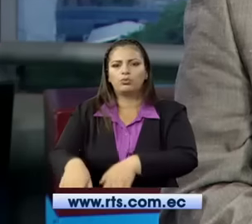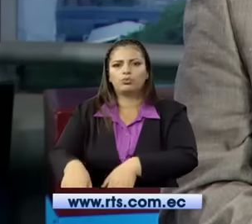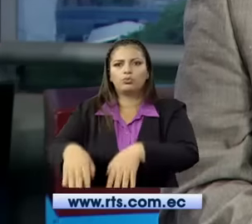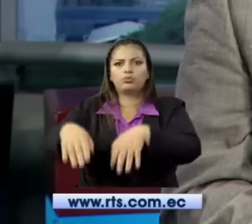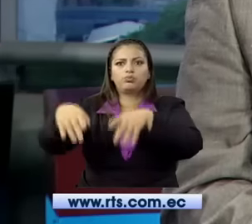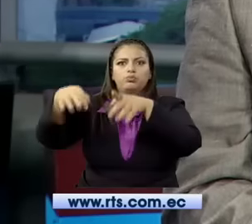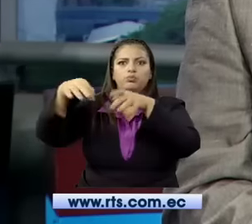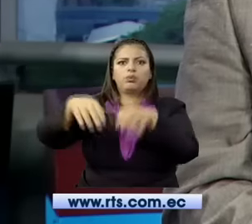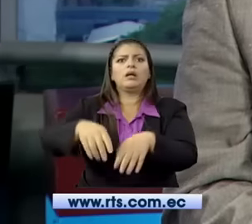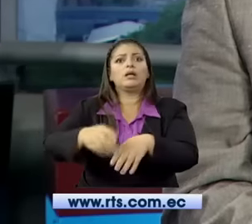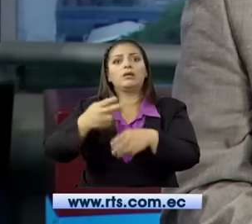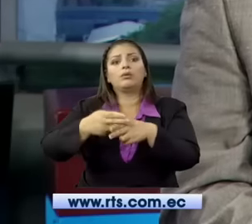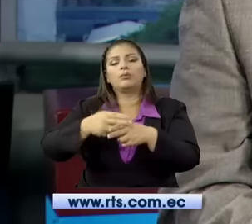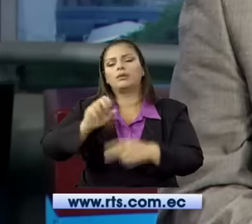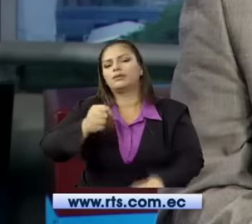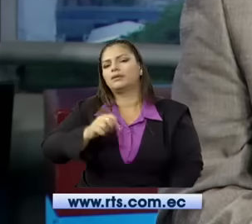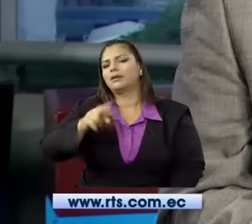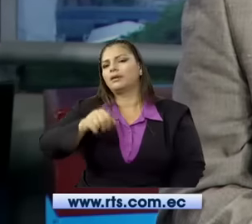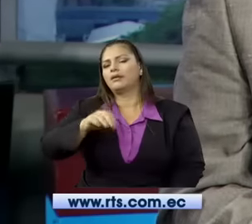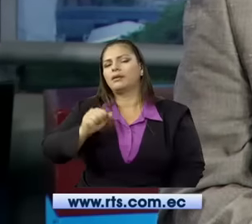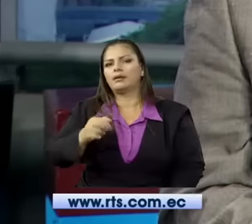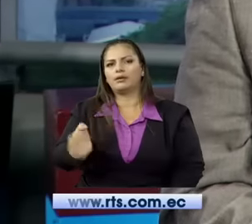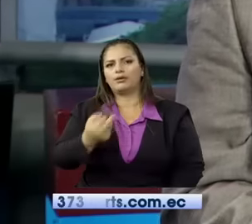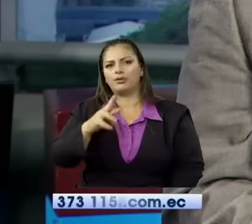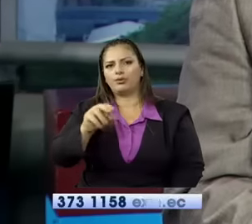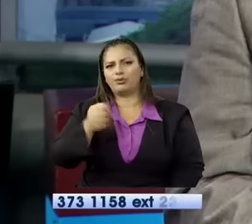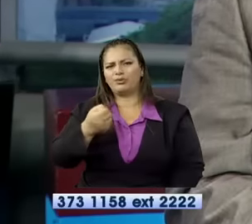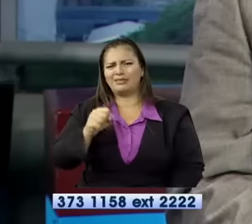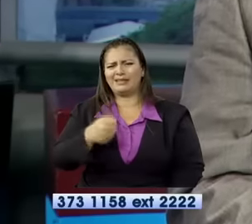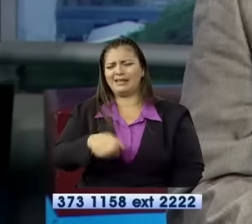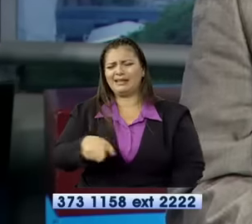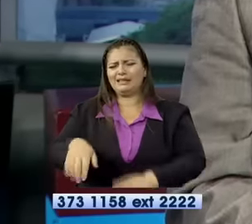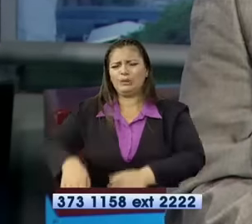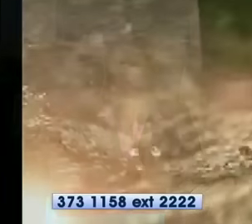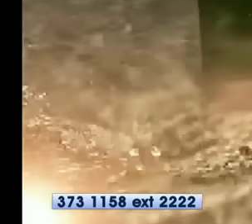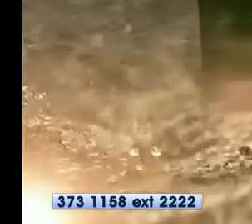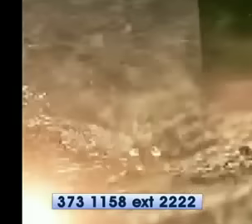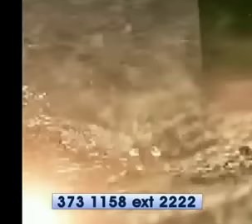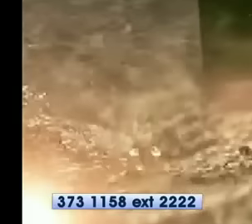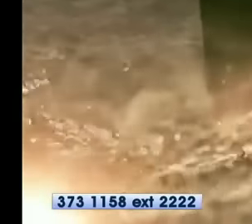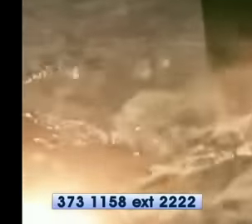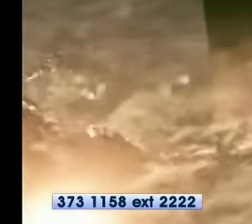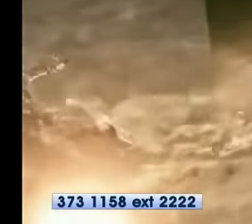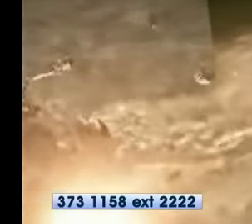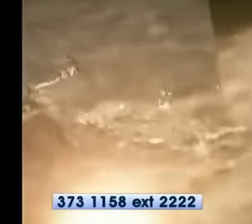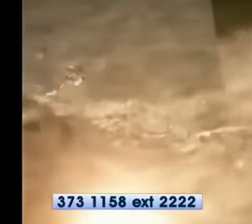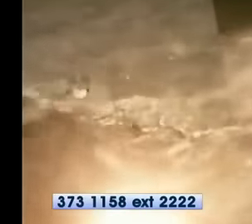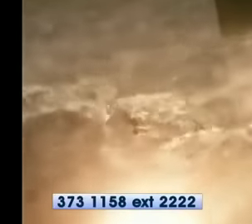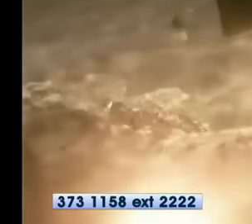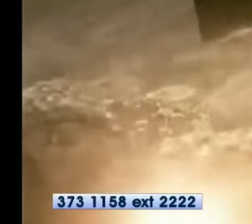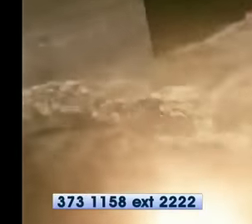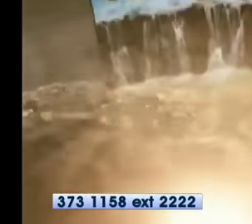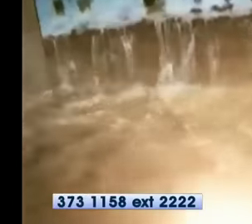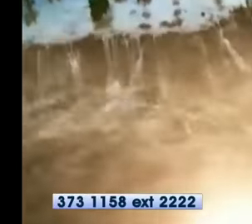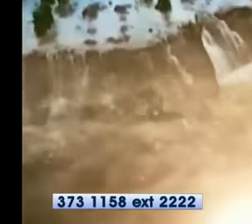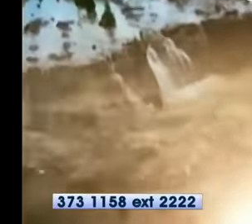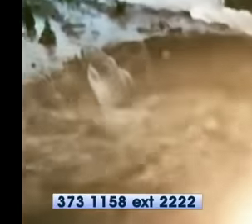rural ya empieza a sentir los estragos de la llegada de la estación invernal